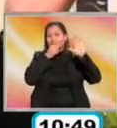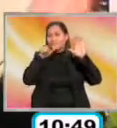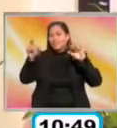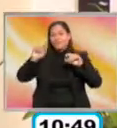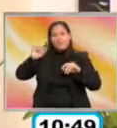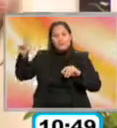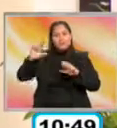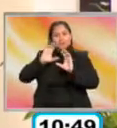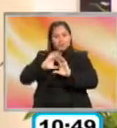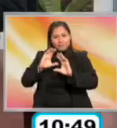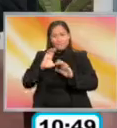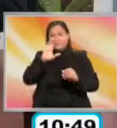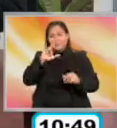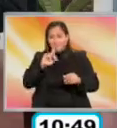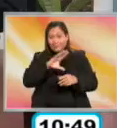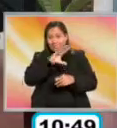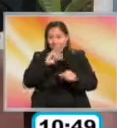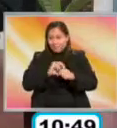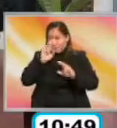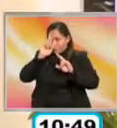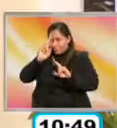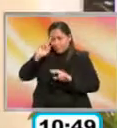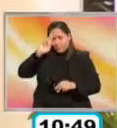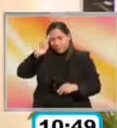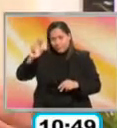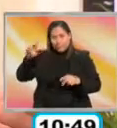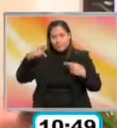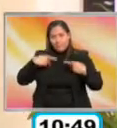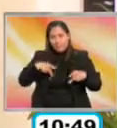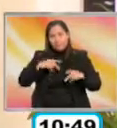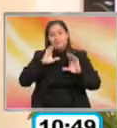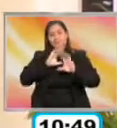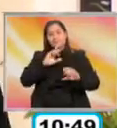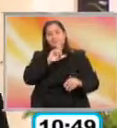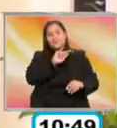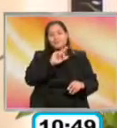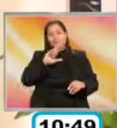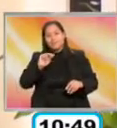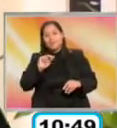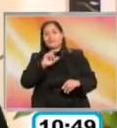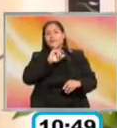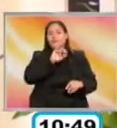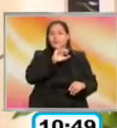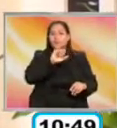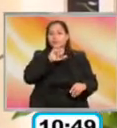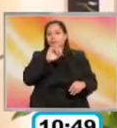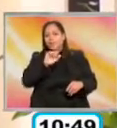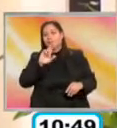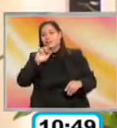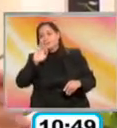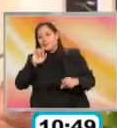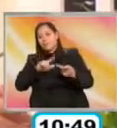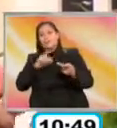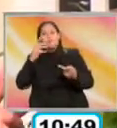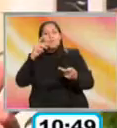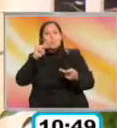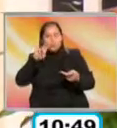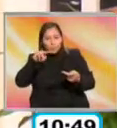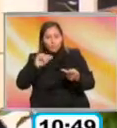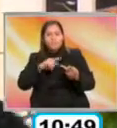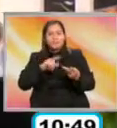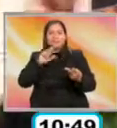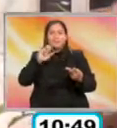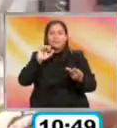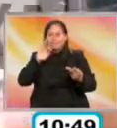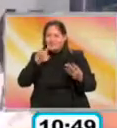grandes cantantes, ¿no? El disco es un homenaje a los grandes intérpretes de los 70s y 80s, a José José, a Rafael, a El Puma, a Emanuel. Entonces, bueno,